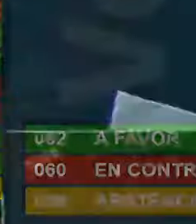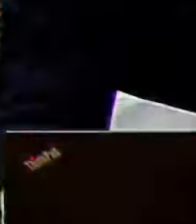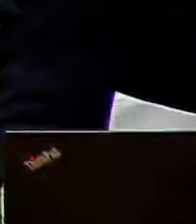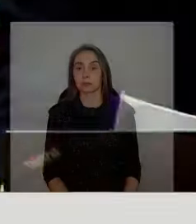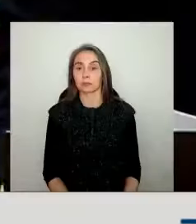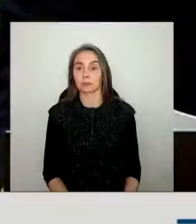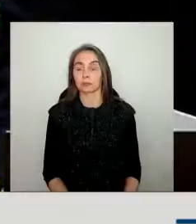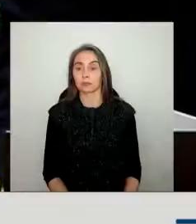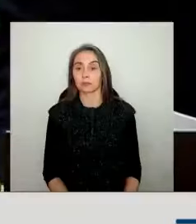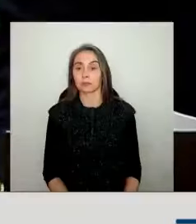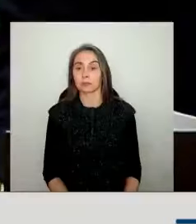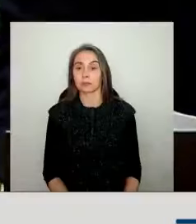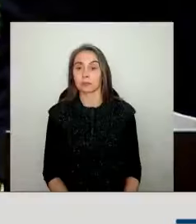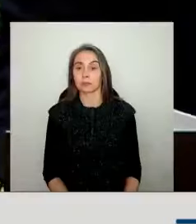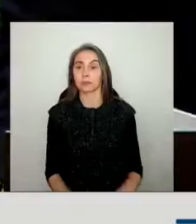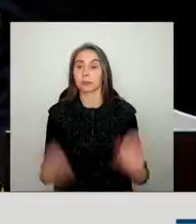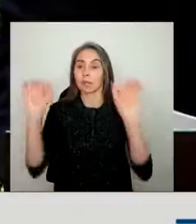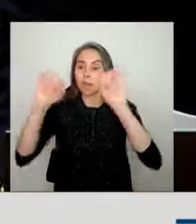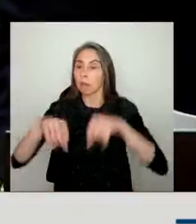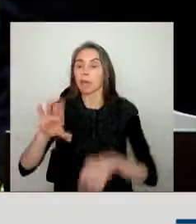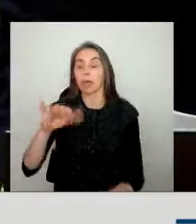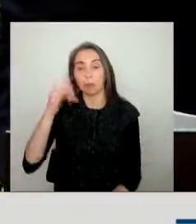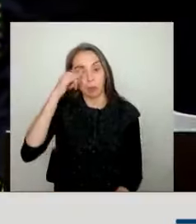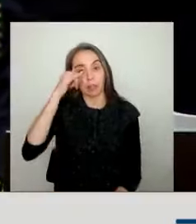aprobado Ah perdón